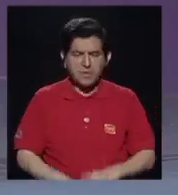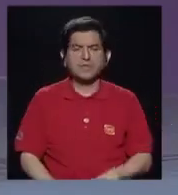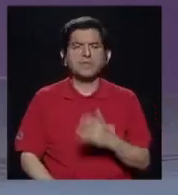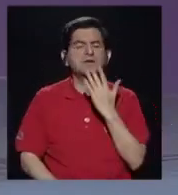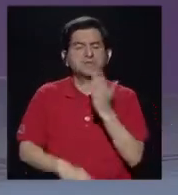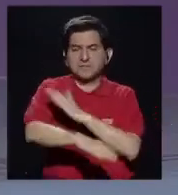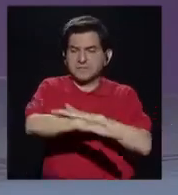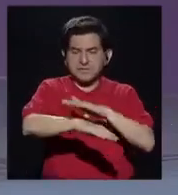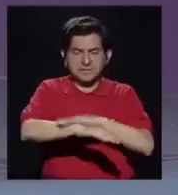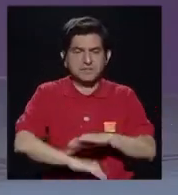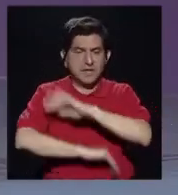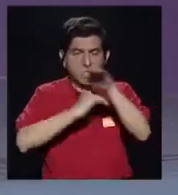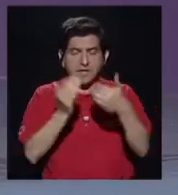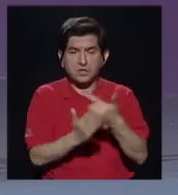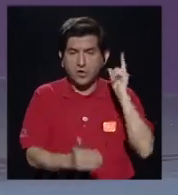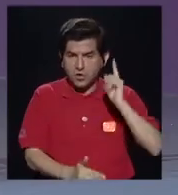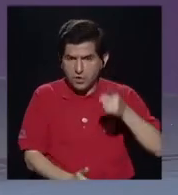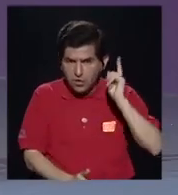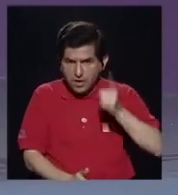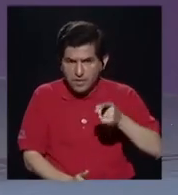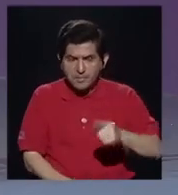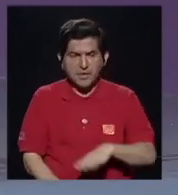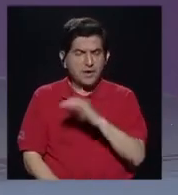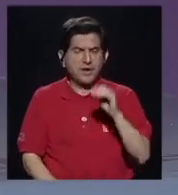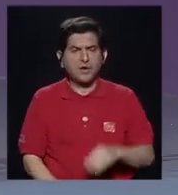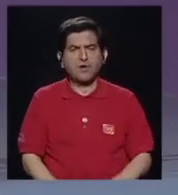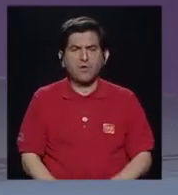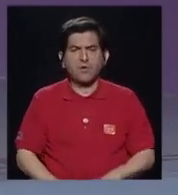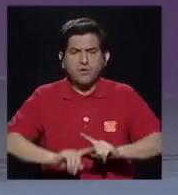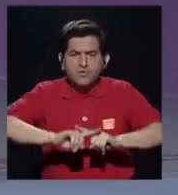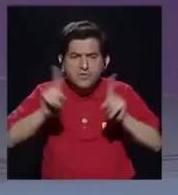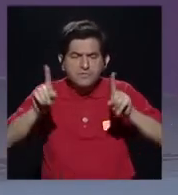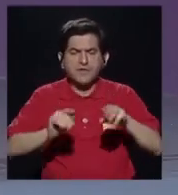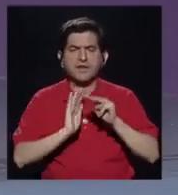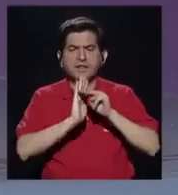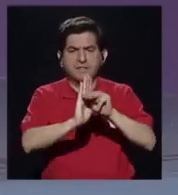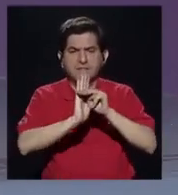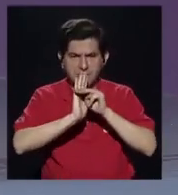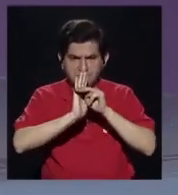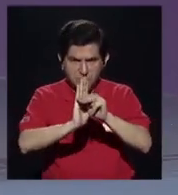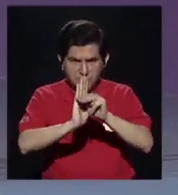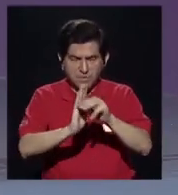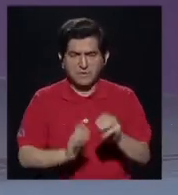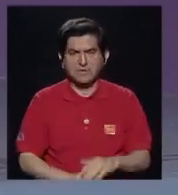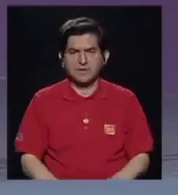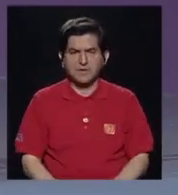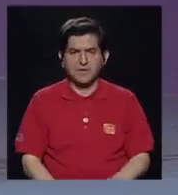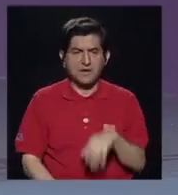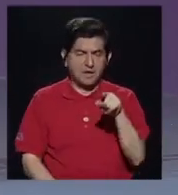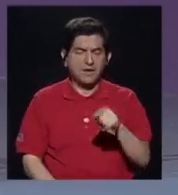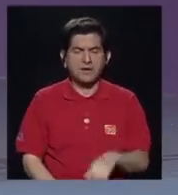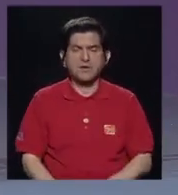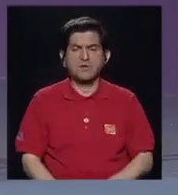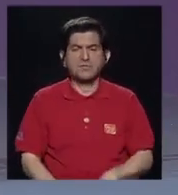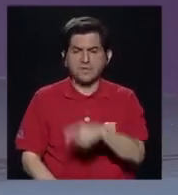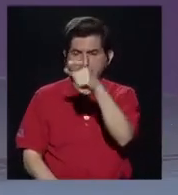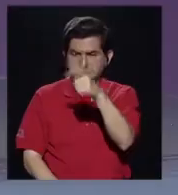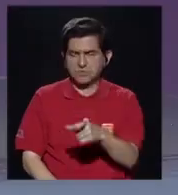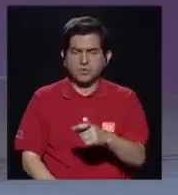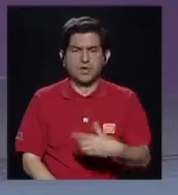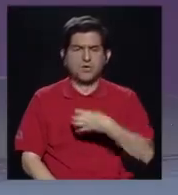lo que amenaza todo lo que se todo lo que diverge no del modelo no de ese sujeto dueño